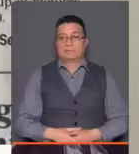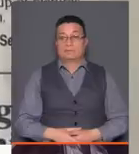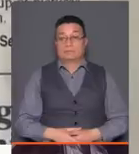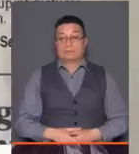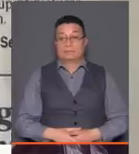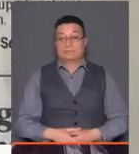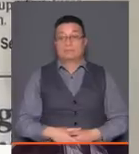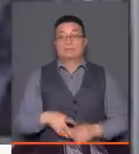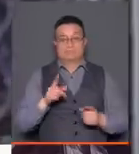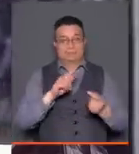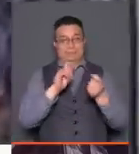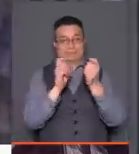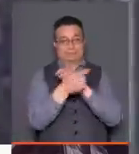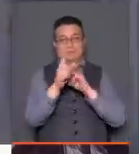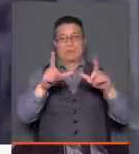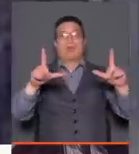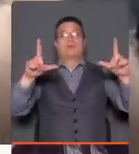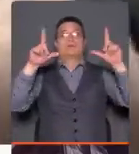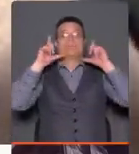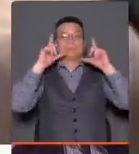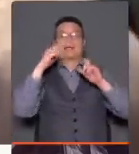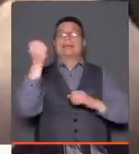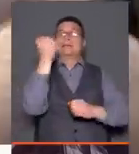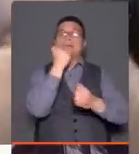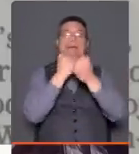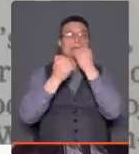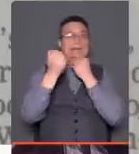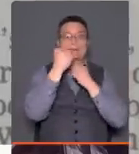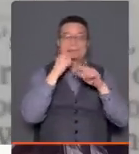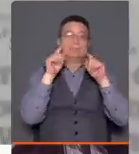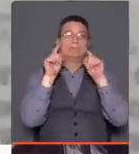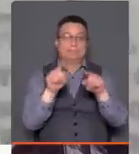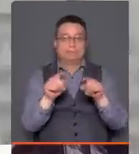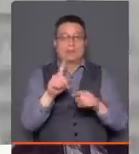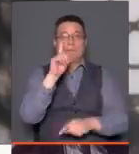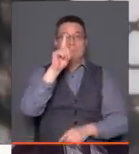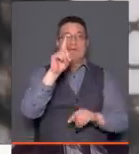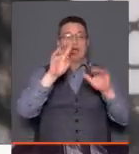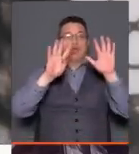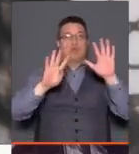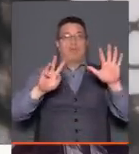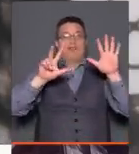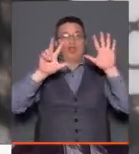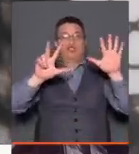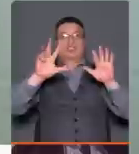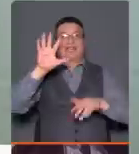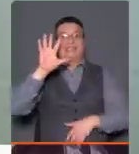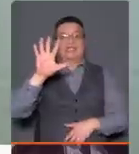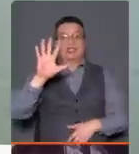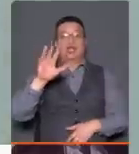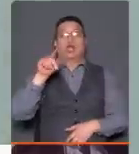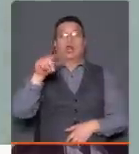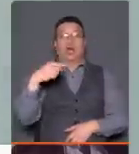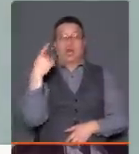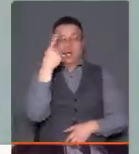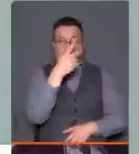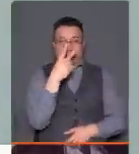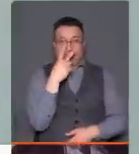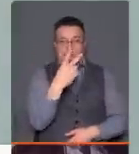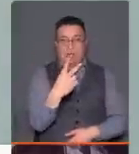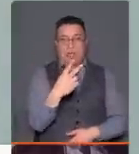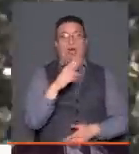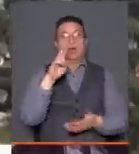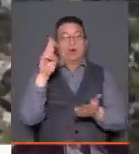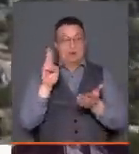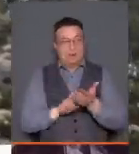se transformó en un emblema de las fallas del sistema ocurrió en 1985 Y puso ante nuestros ojos una certeza